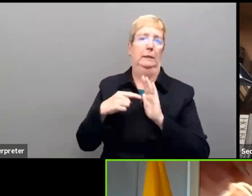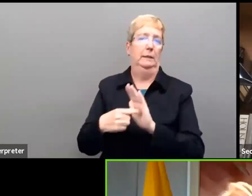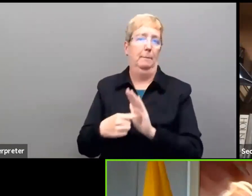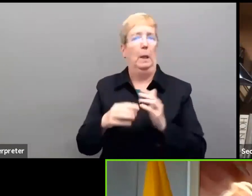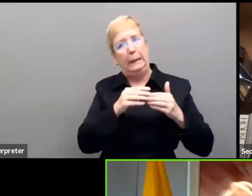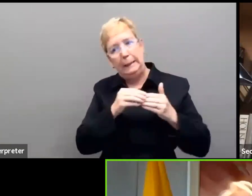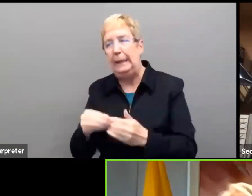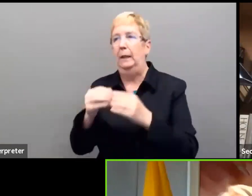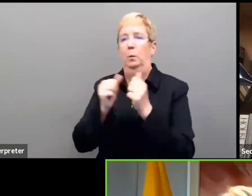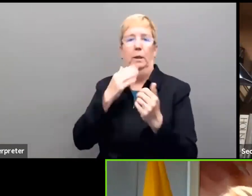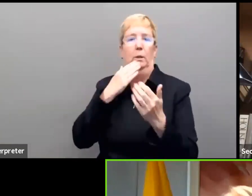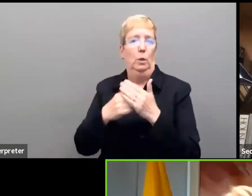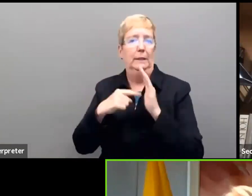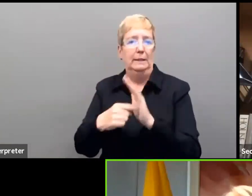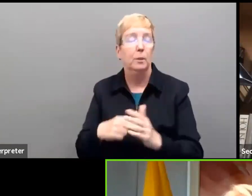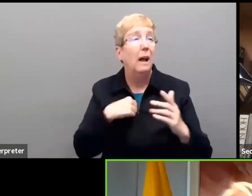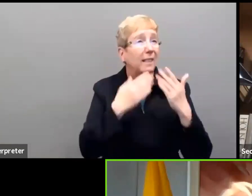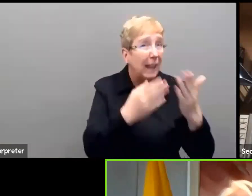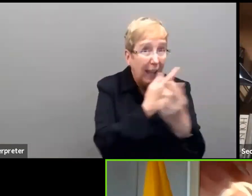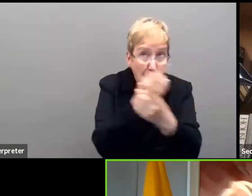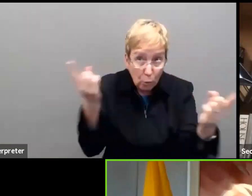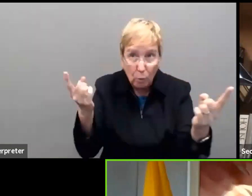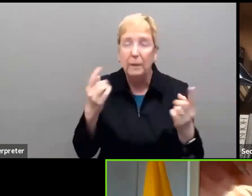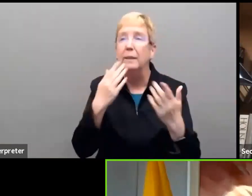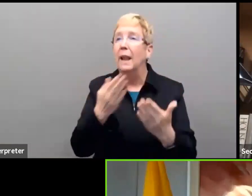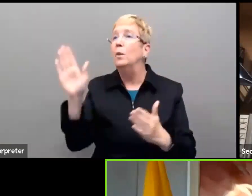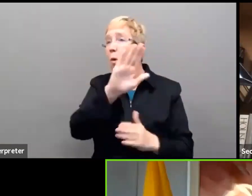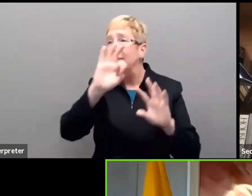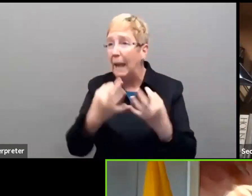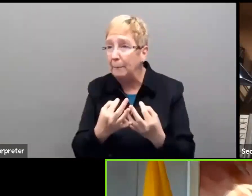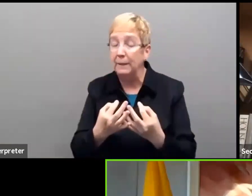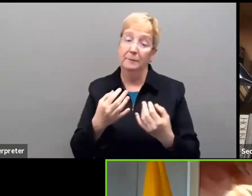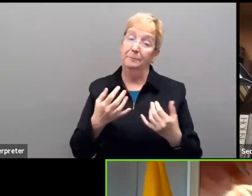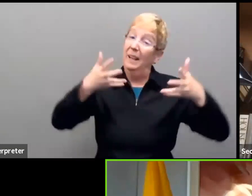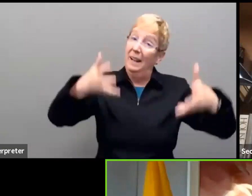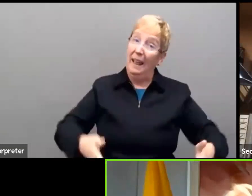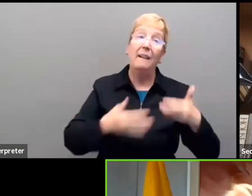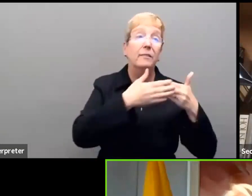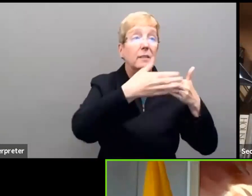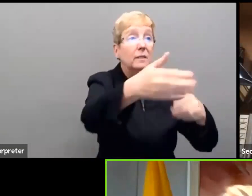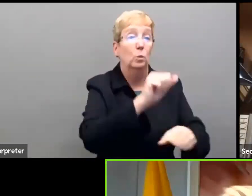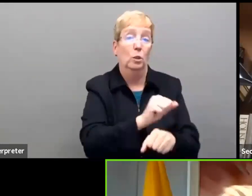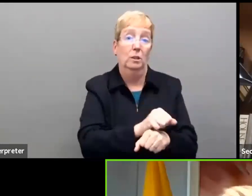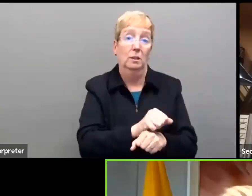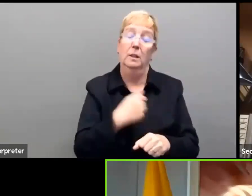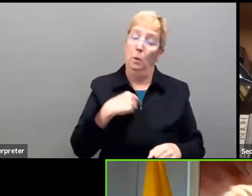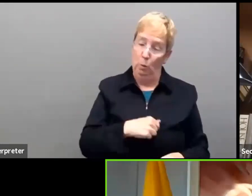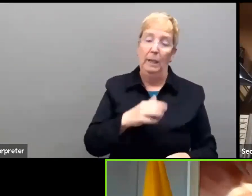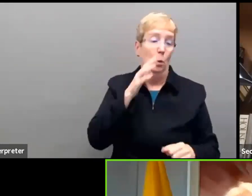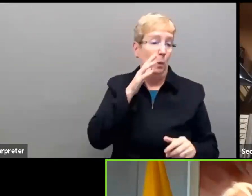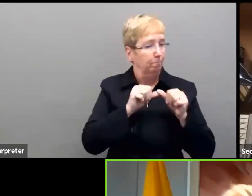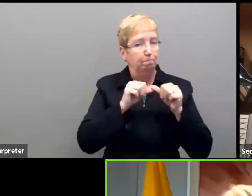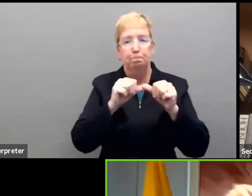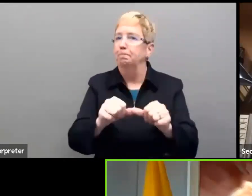inflamatorio y más veces que no, completamente equivocado e incorrecto. Y Nuevo México va a seguir siendo un estado que se basa en los